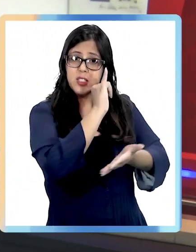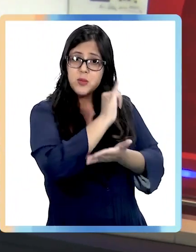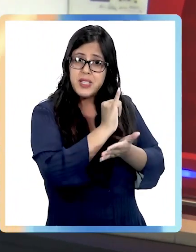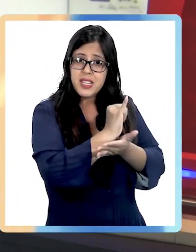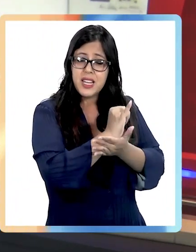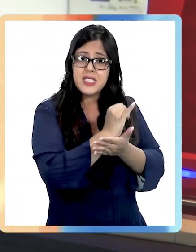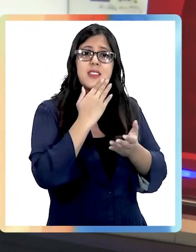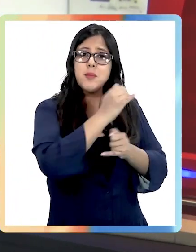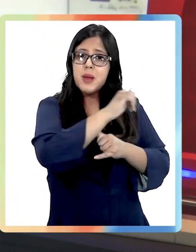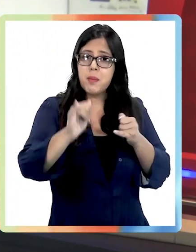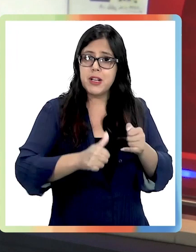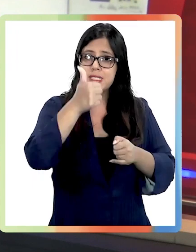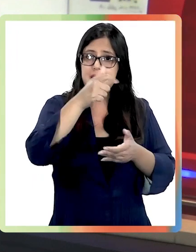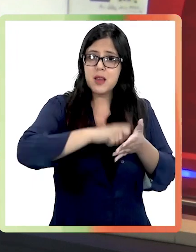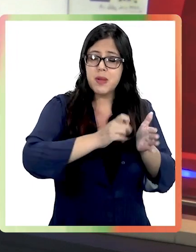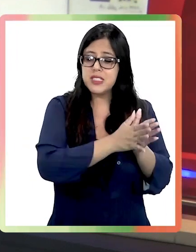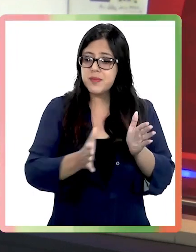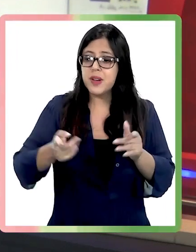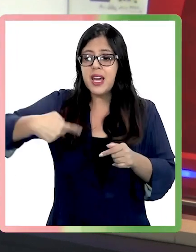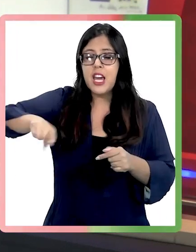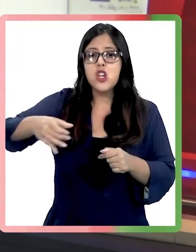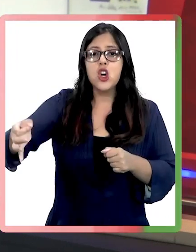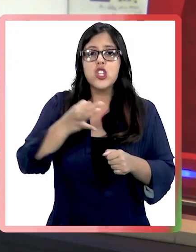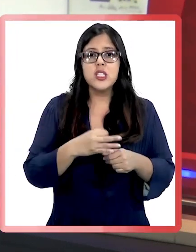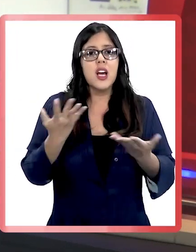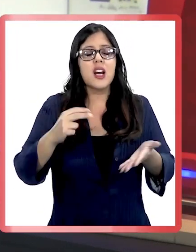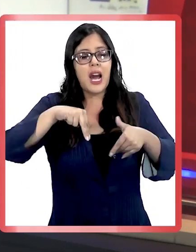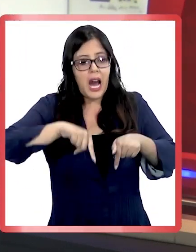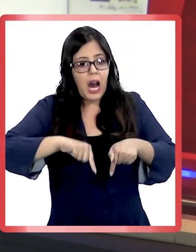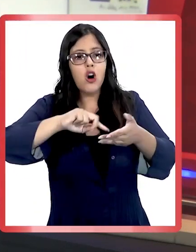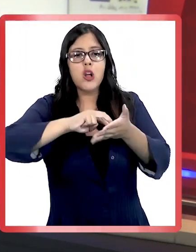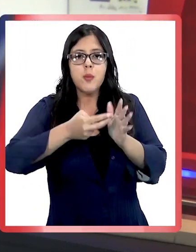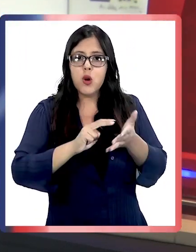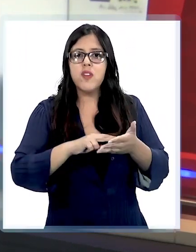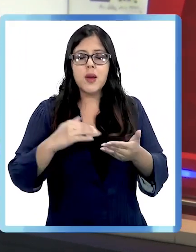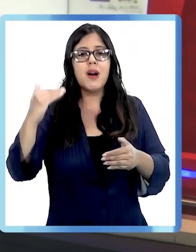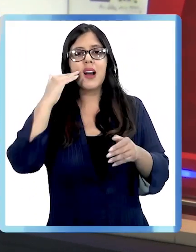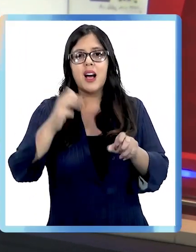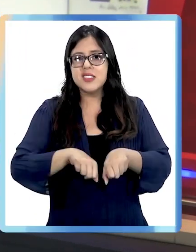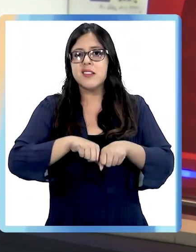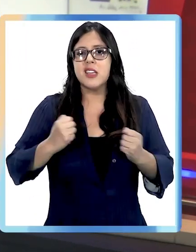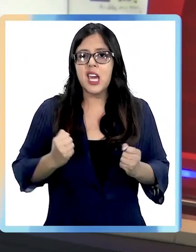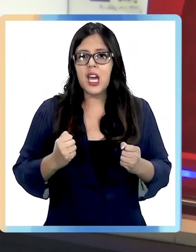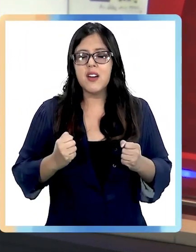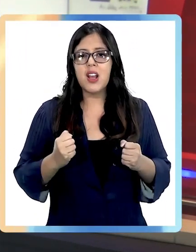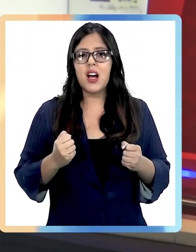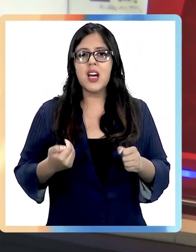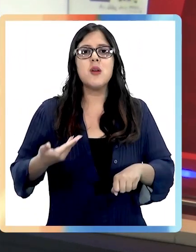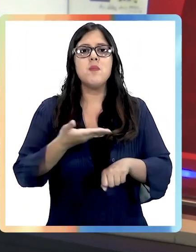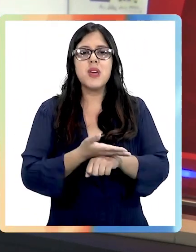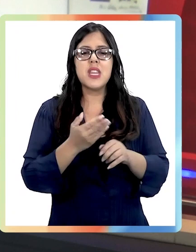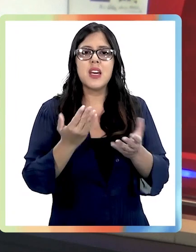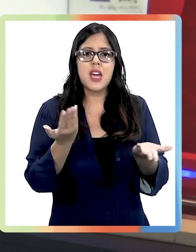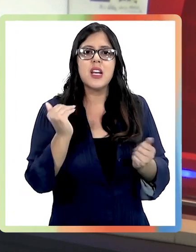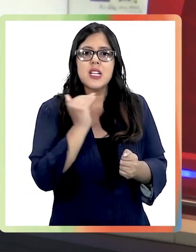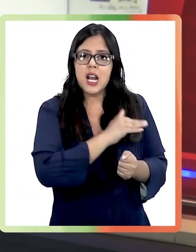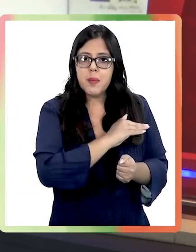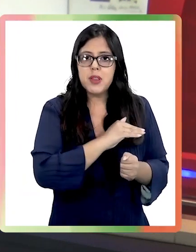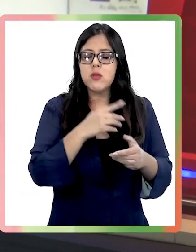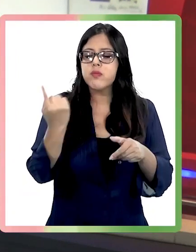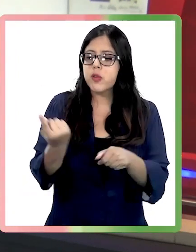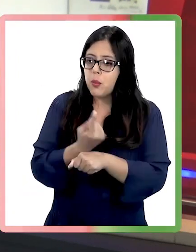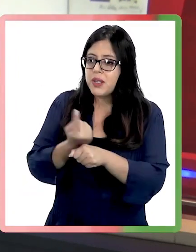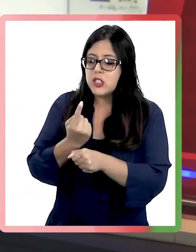de Salud y ha dado un plazo, 6 meses. Ellos dicen, estamos en una crisis al borde de la quiebra, piden celeridad. Están